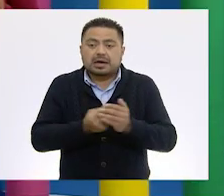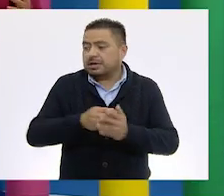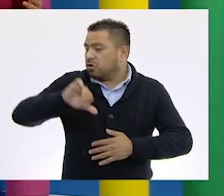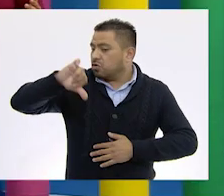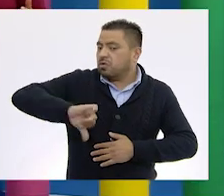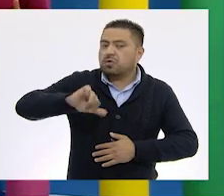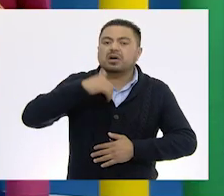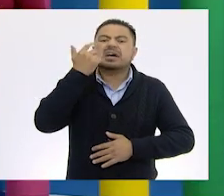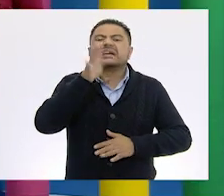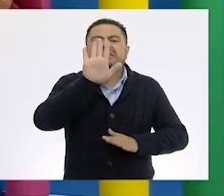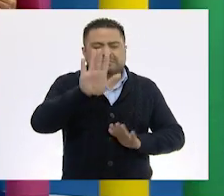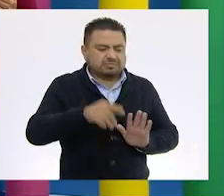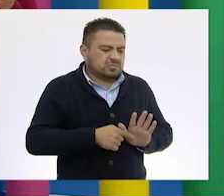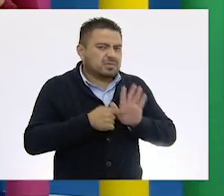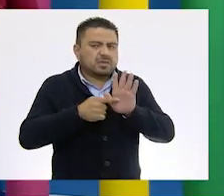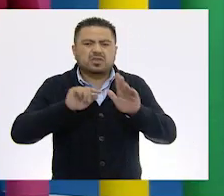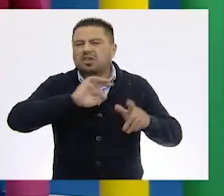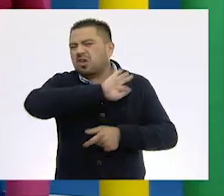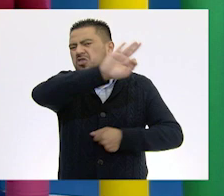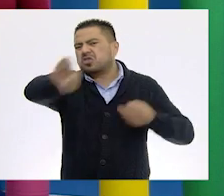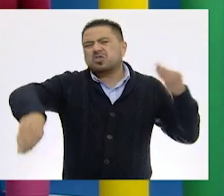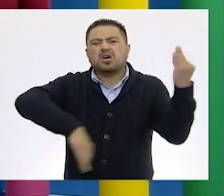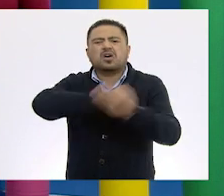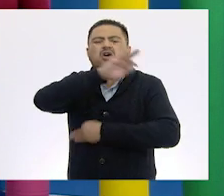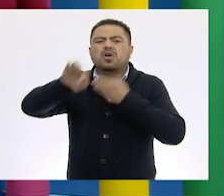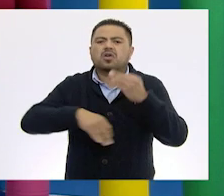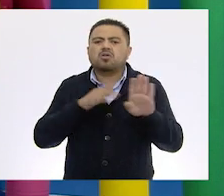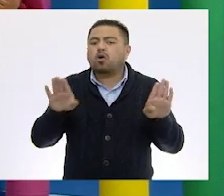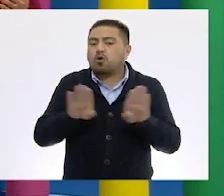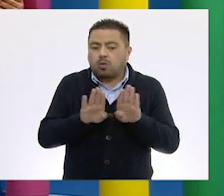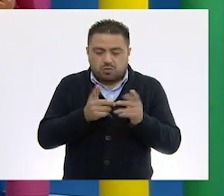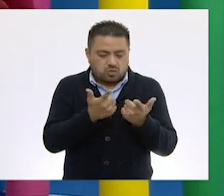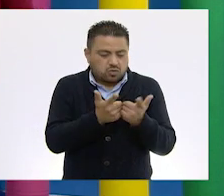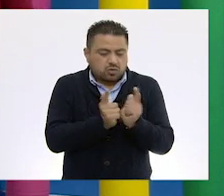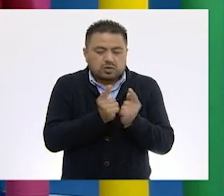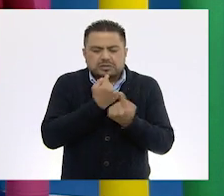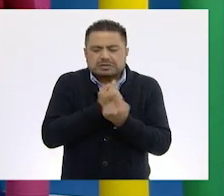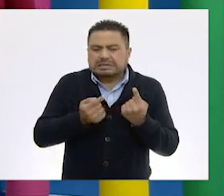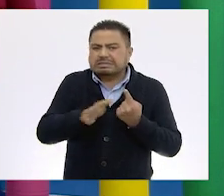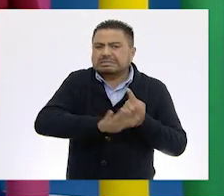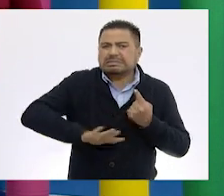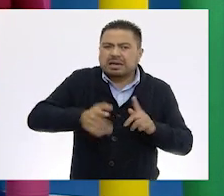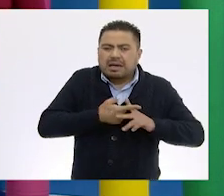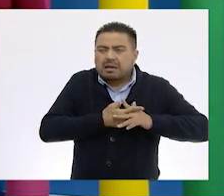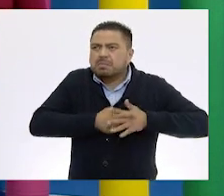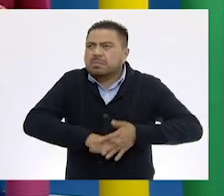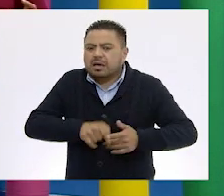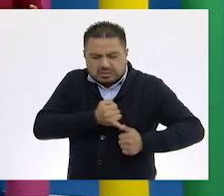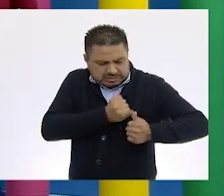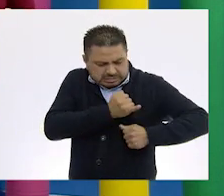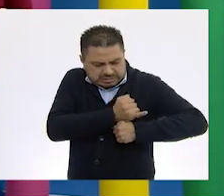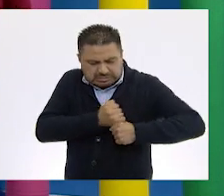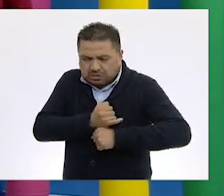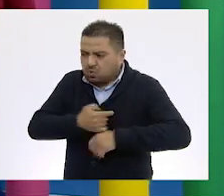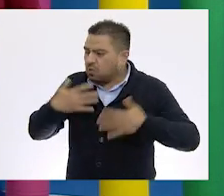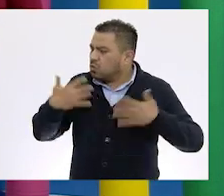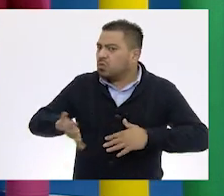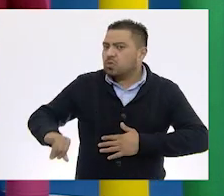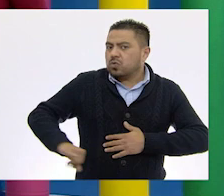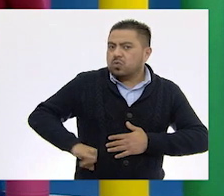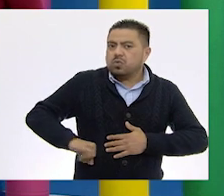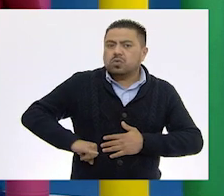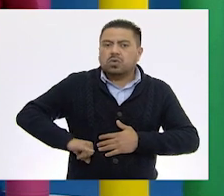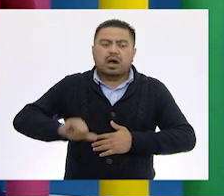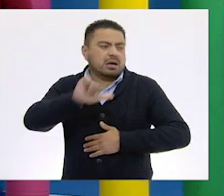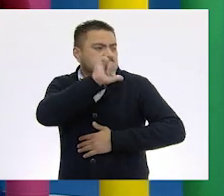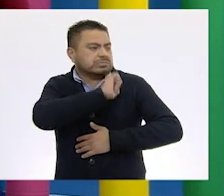quiero mostrarles a todas y todos cómo es que un grupo de niños empezó con una investigación súper interesante sobre